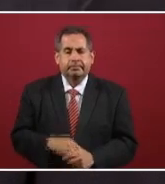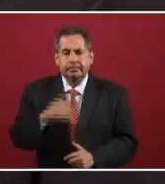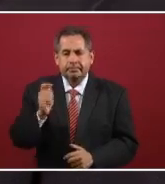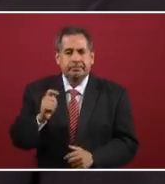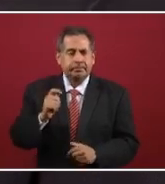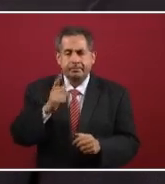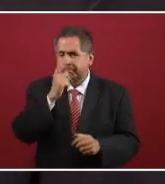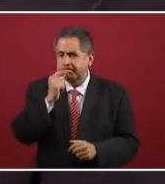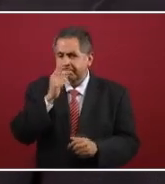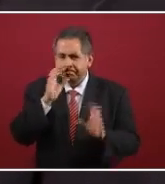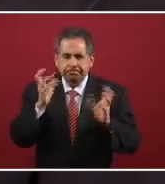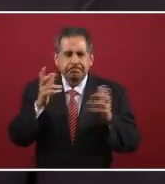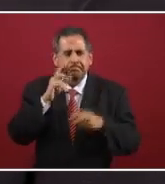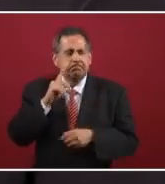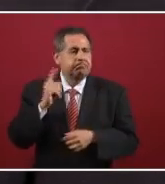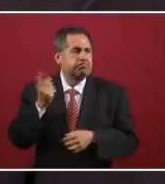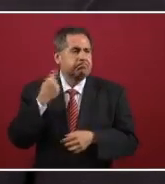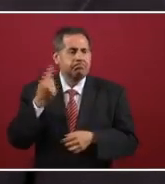patrullaje